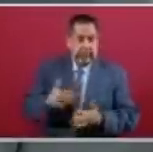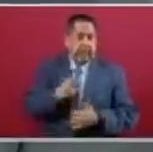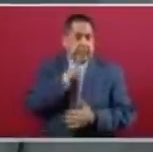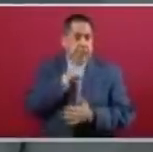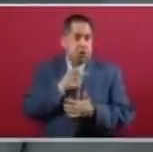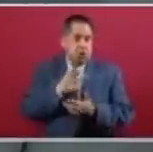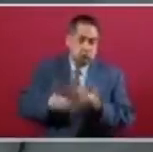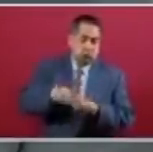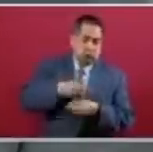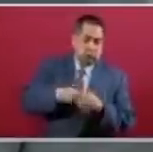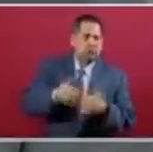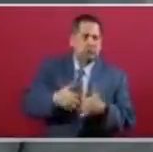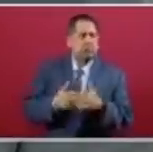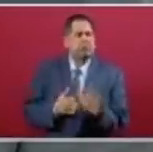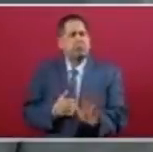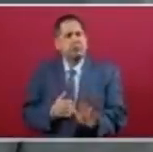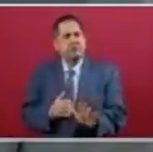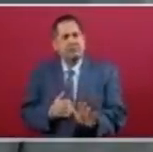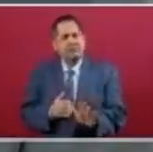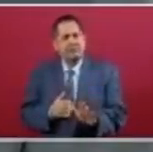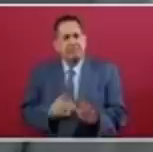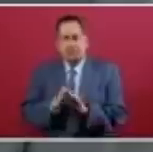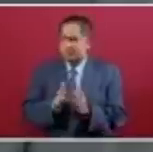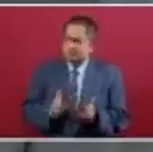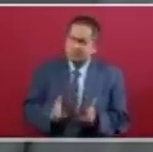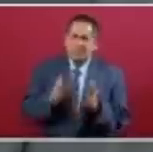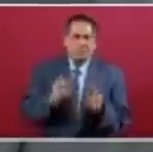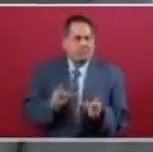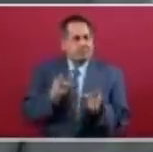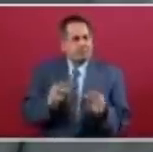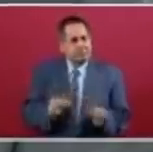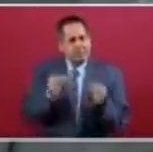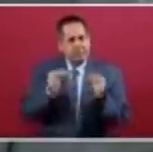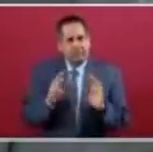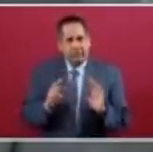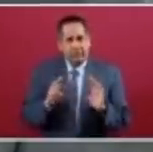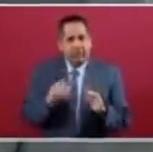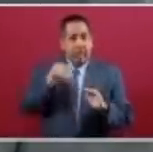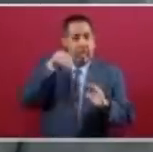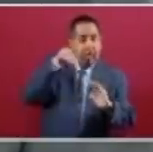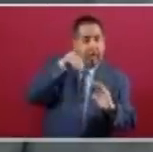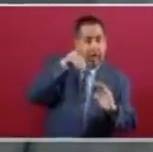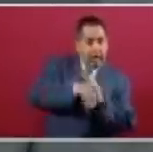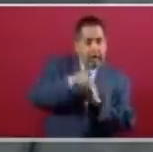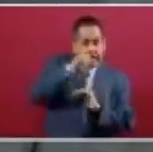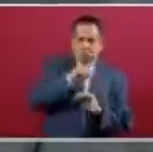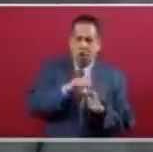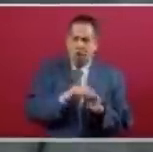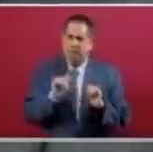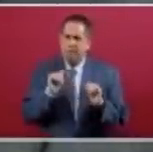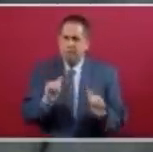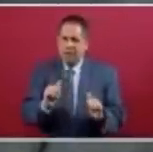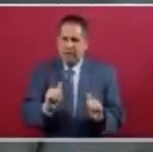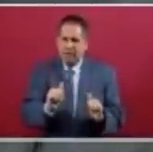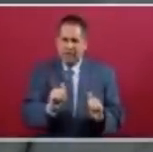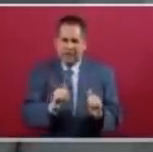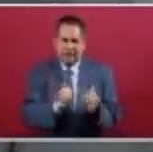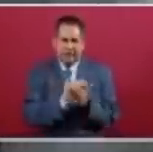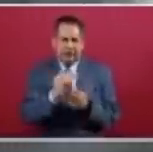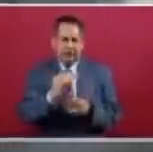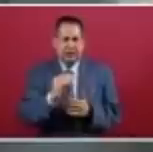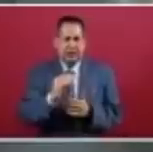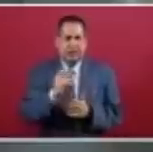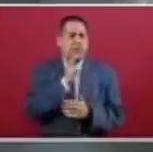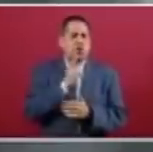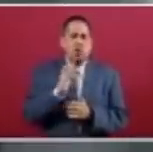levantemos la producción, que se detenga la caída en la producción de petróleo crudo